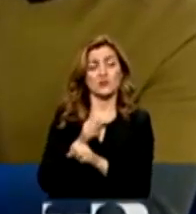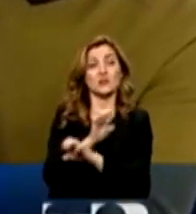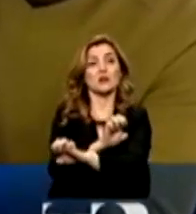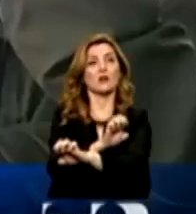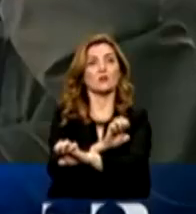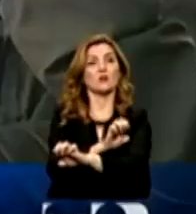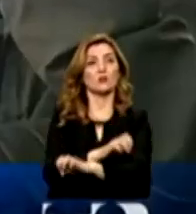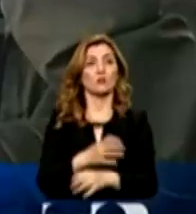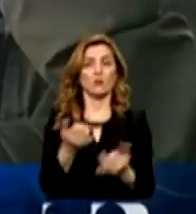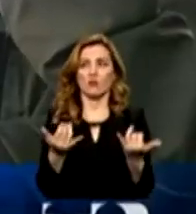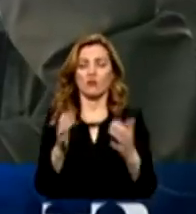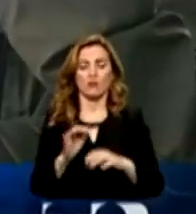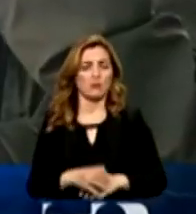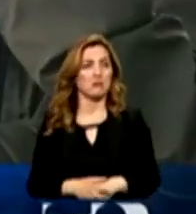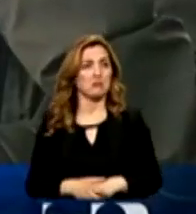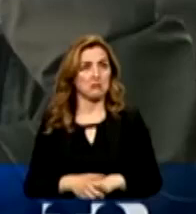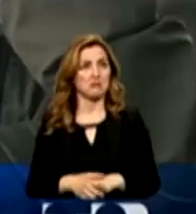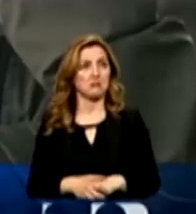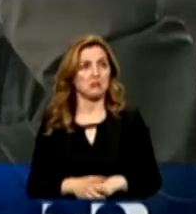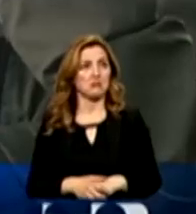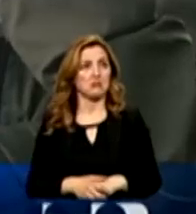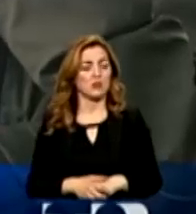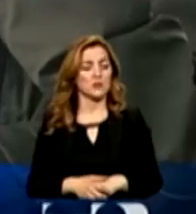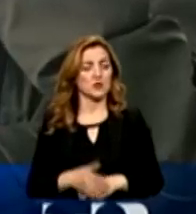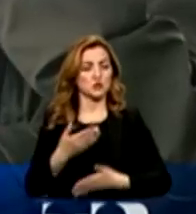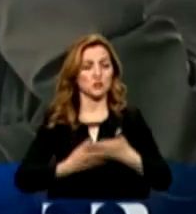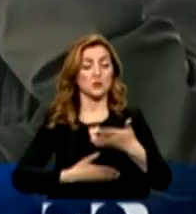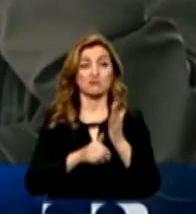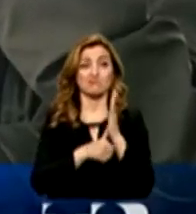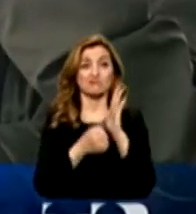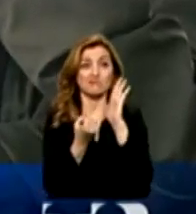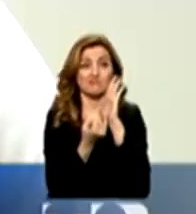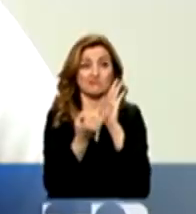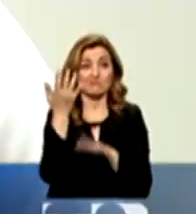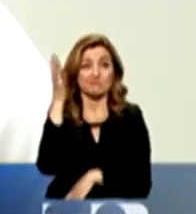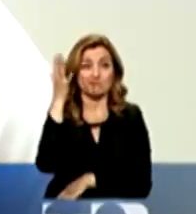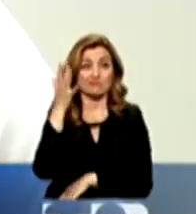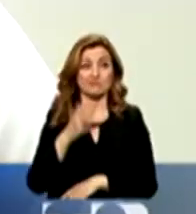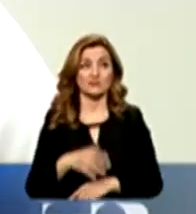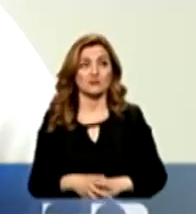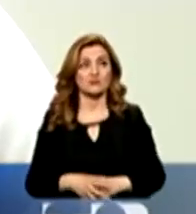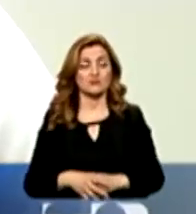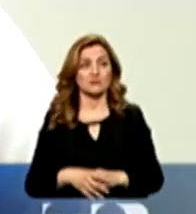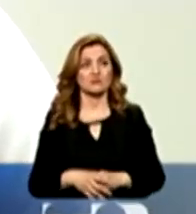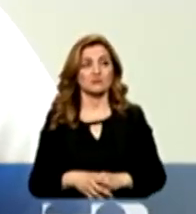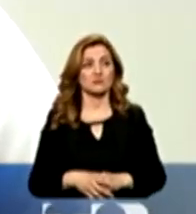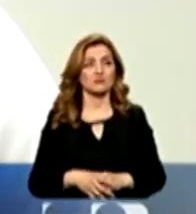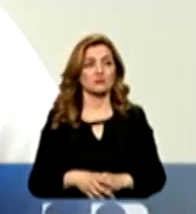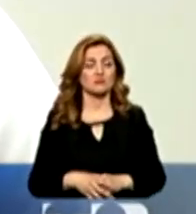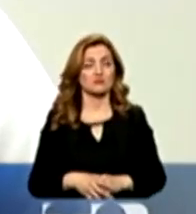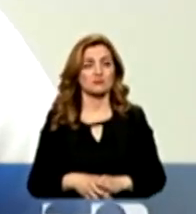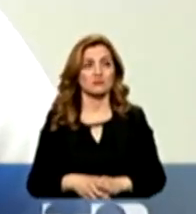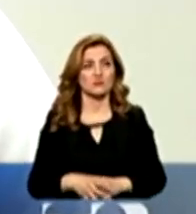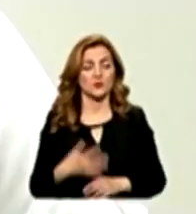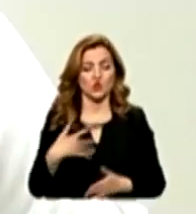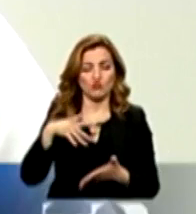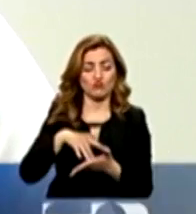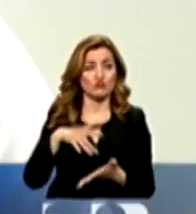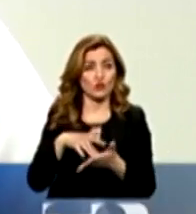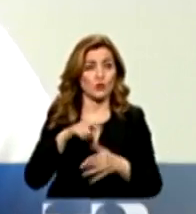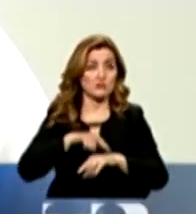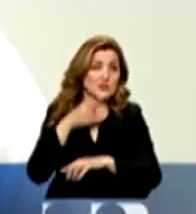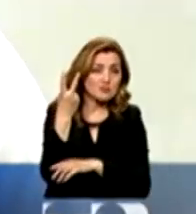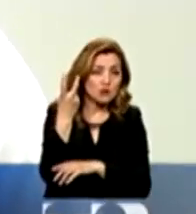esclavitud moderna, ya que no cuentan ni siquiera con documento de identidad. Estudié un poquito, salía de la escuela, al